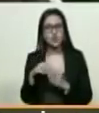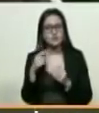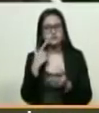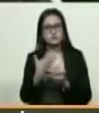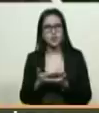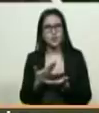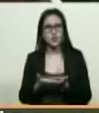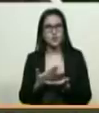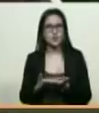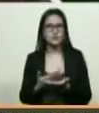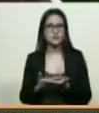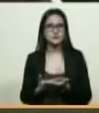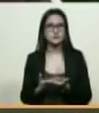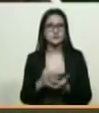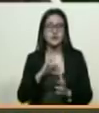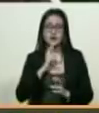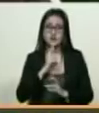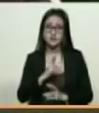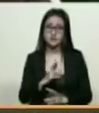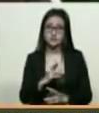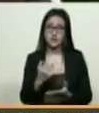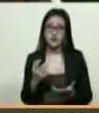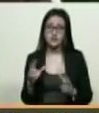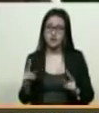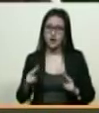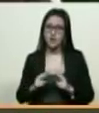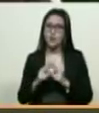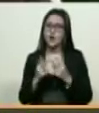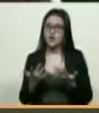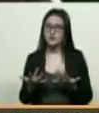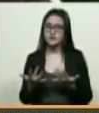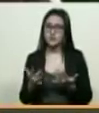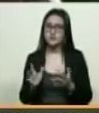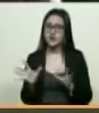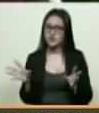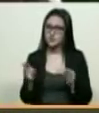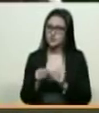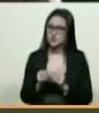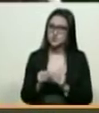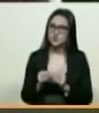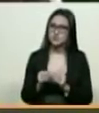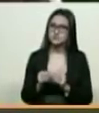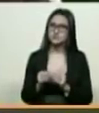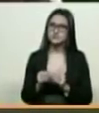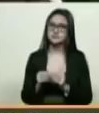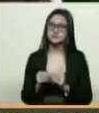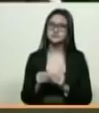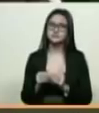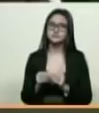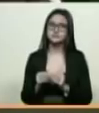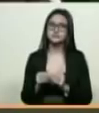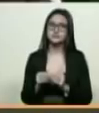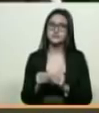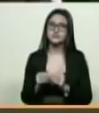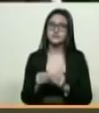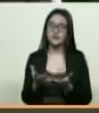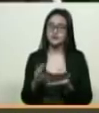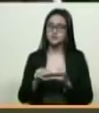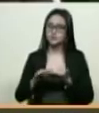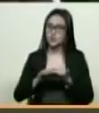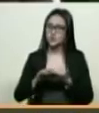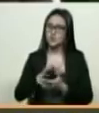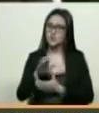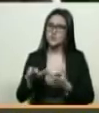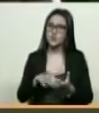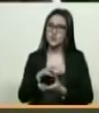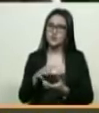que hicimos, y como resultado tuvimos este encuentro de hoy donde nos venían ya con conclusiones, con presentaciones donde nos estaban dando solución a los problemas.